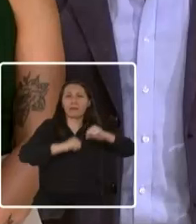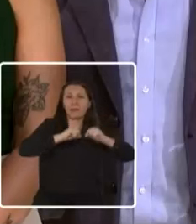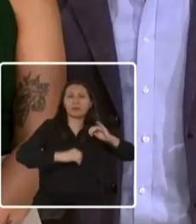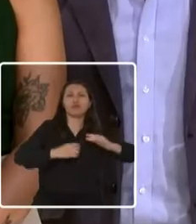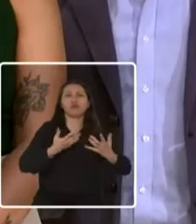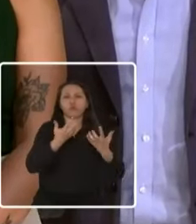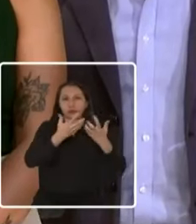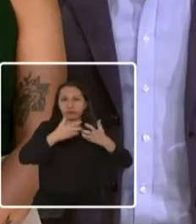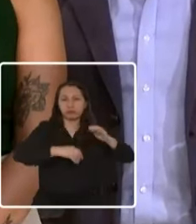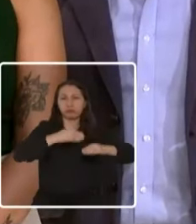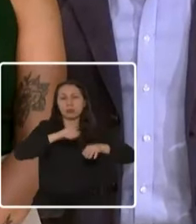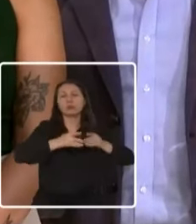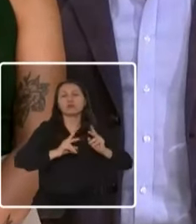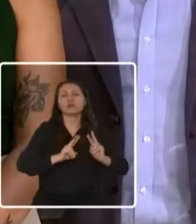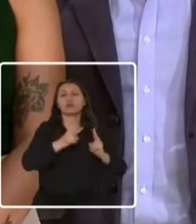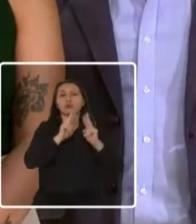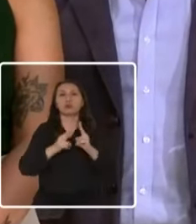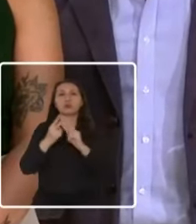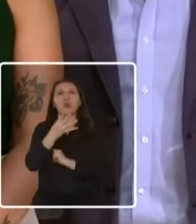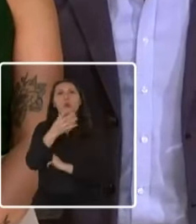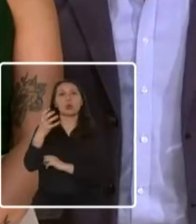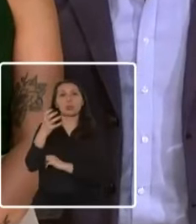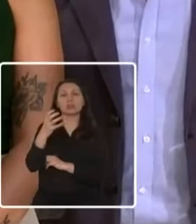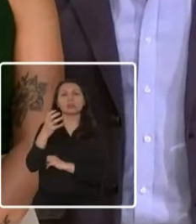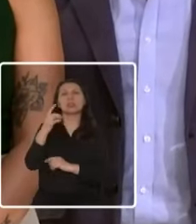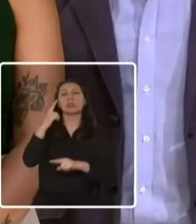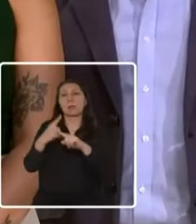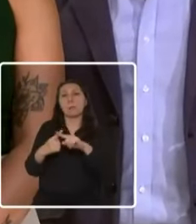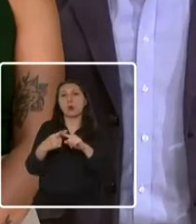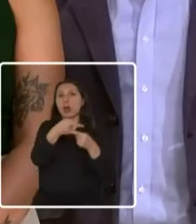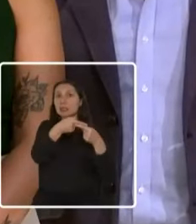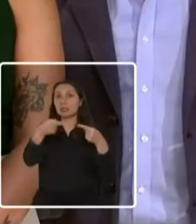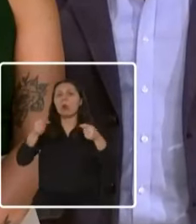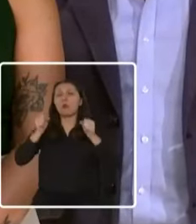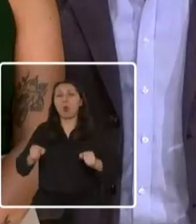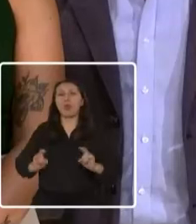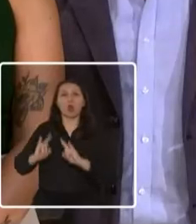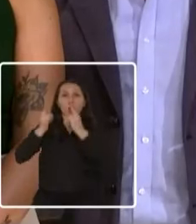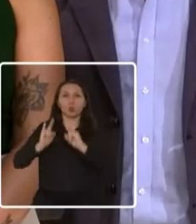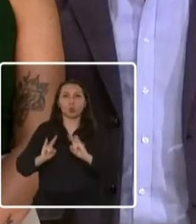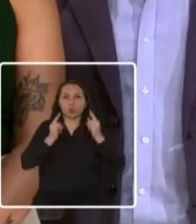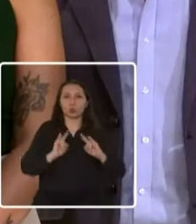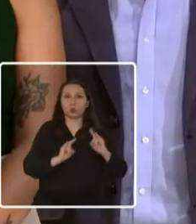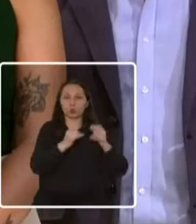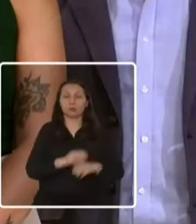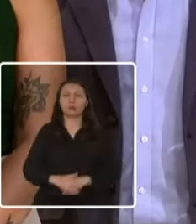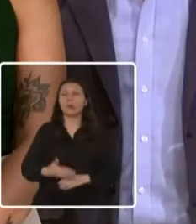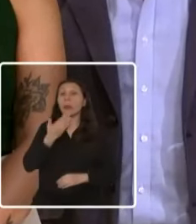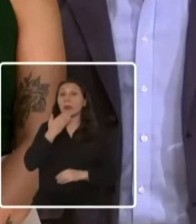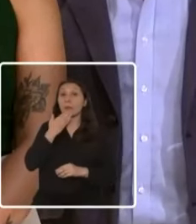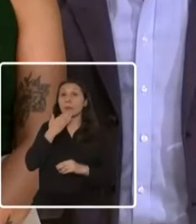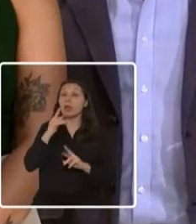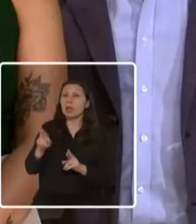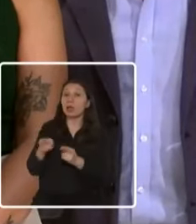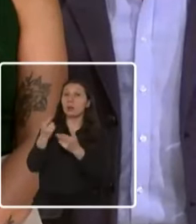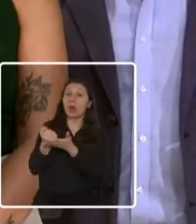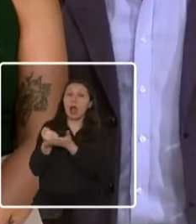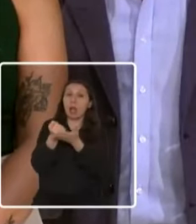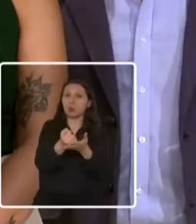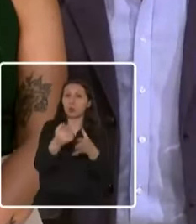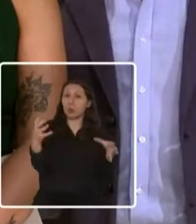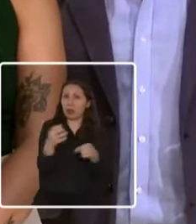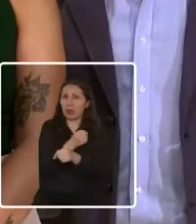de 400 viviendas de emergencia por semana. También la recuperación, otra ayuda